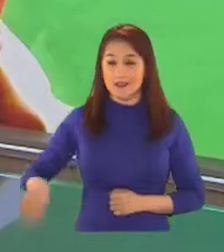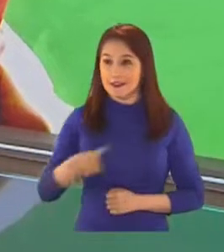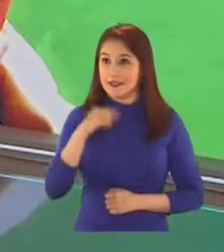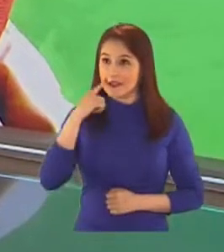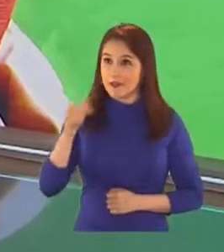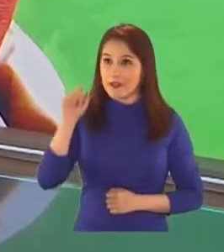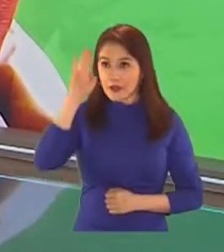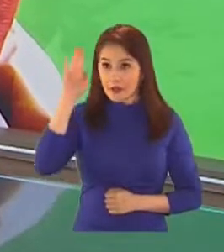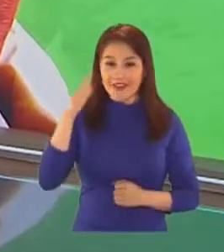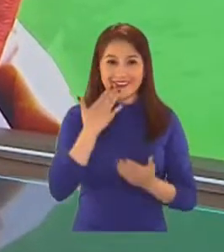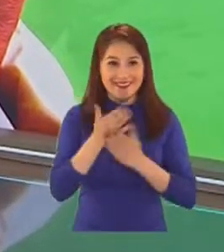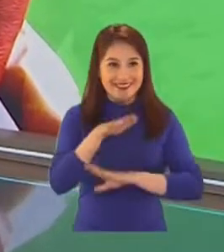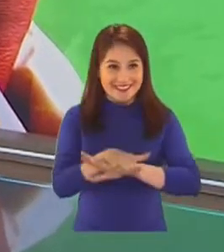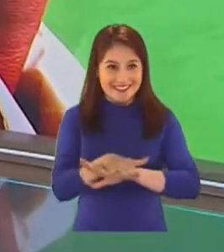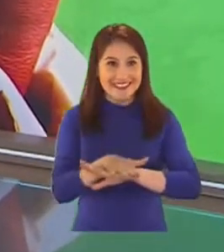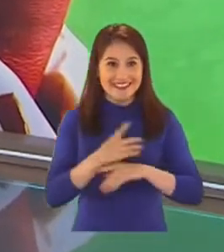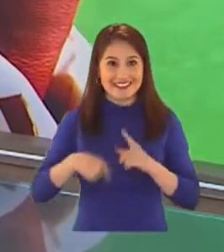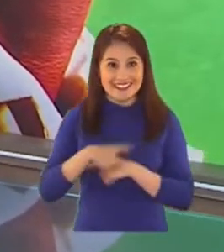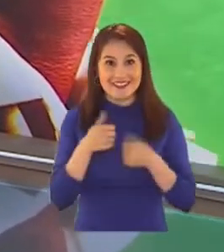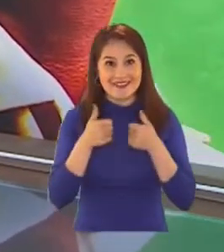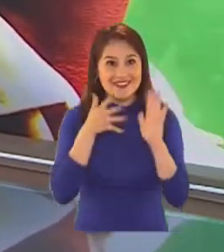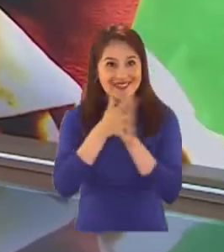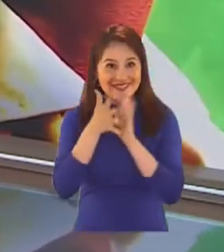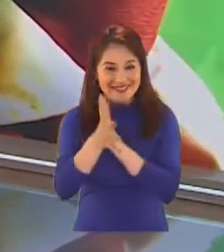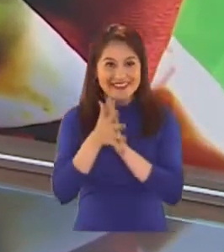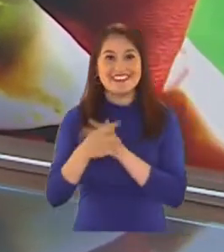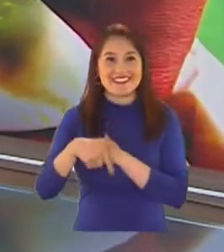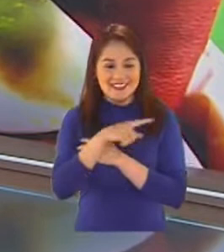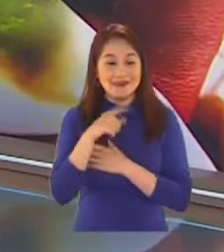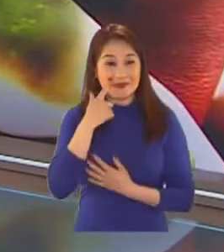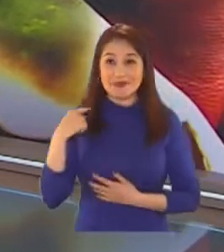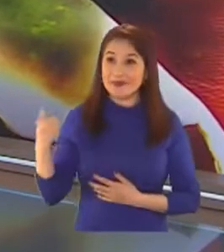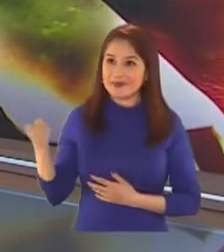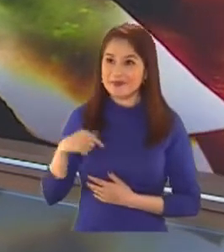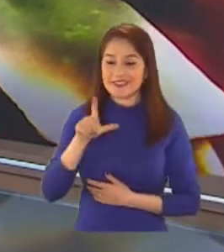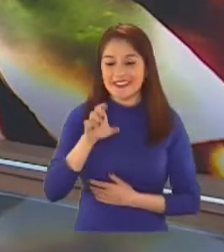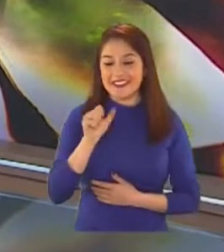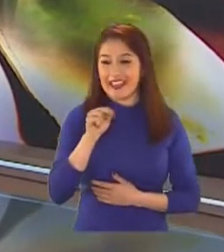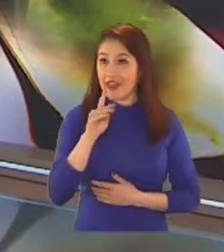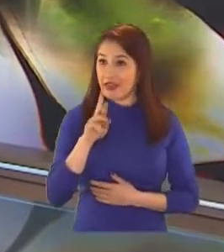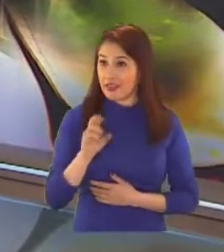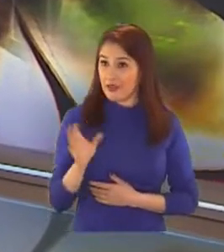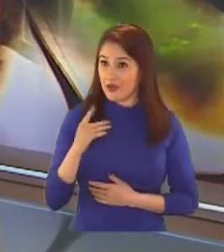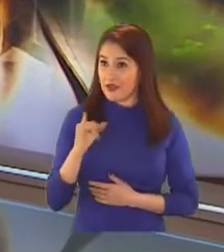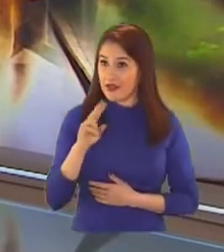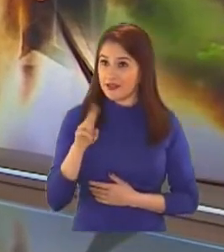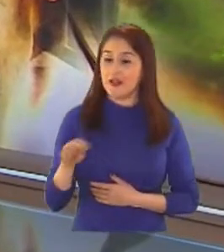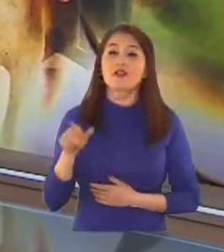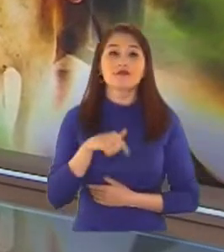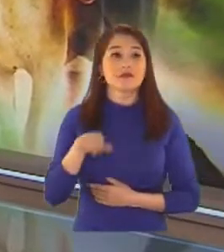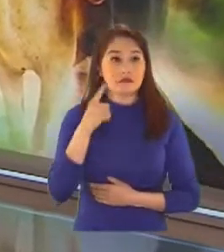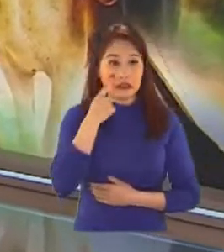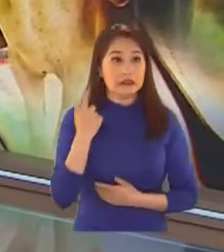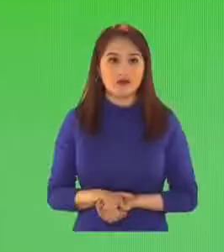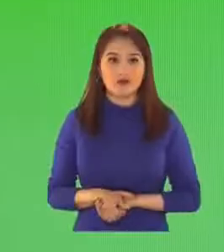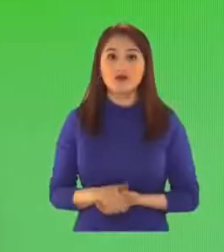Hola, muy buenas tardes. Comenzamos la buena información del entretenimiento hablando de Leandro Díaz, la producción que conquistó a los colombianos y la historia que cada noche